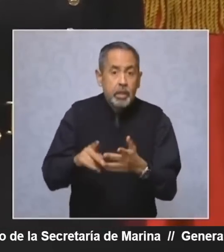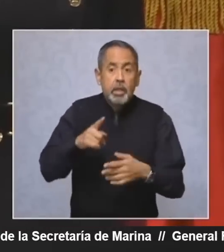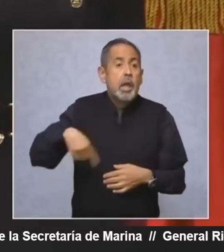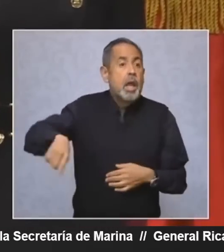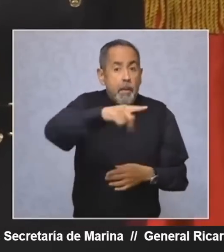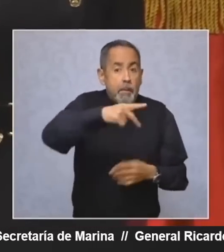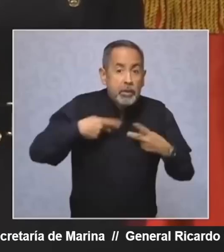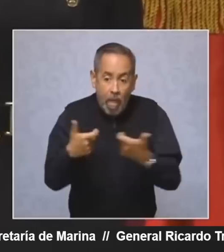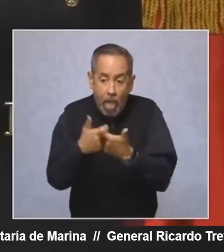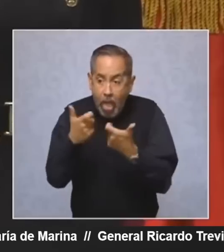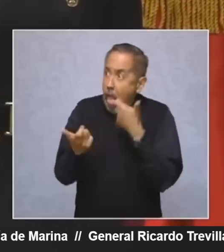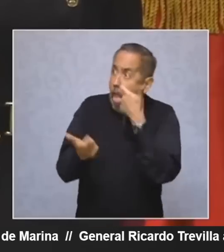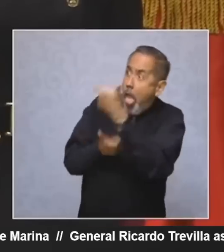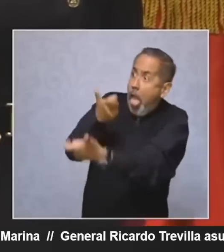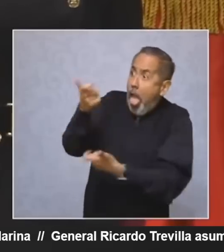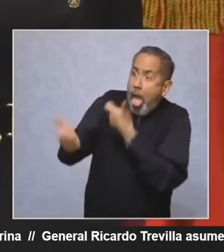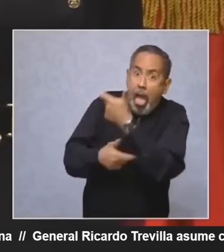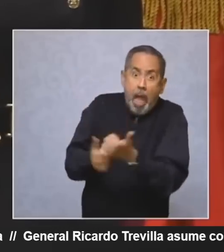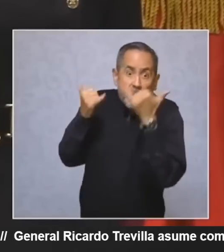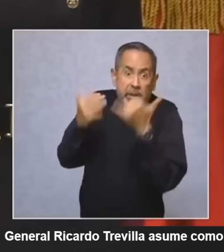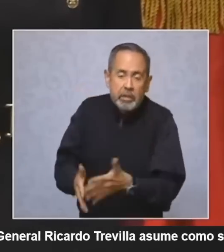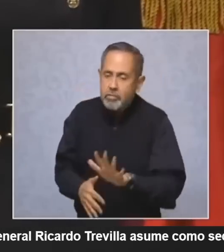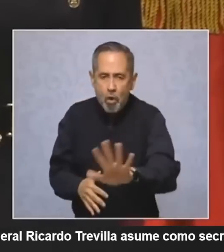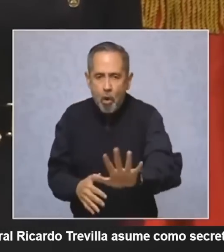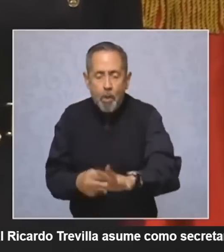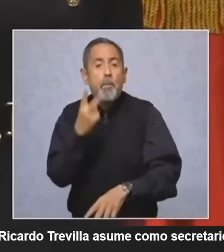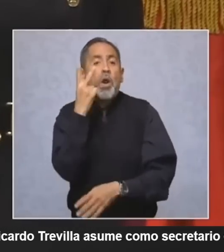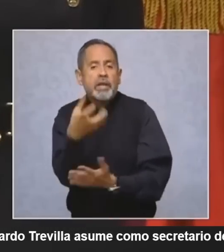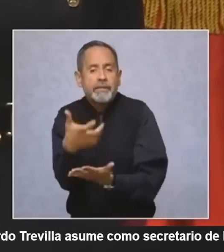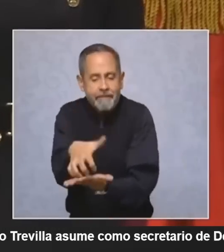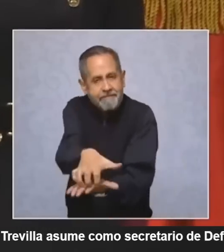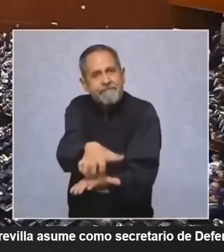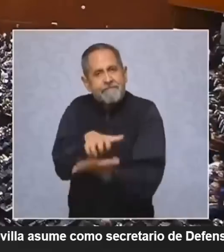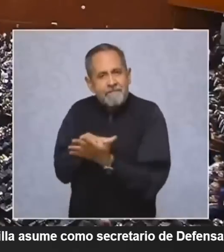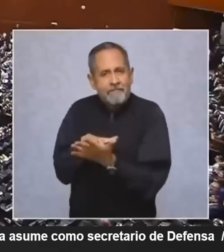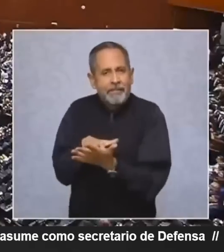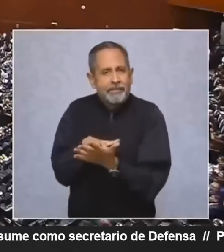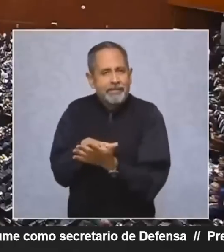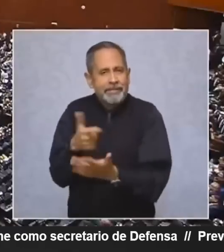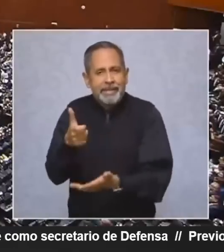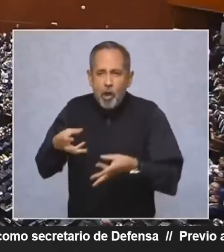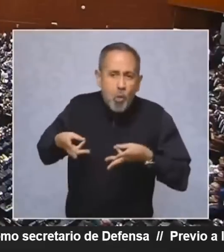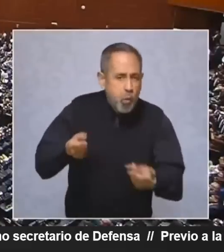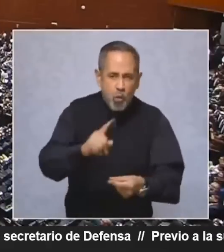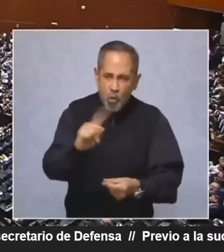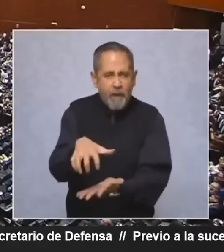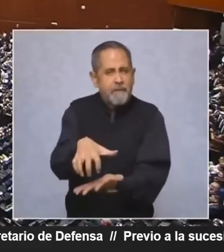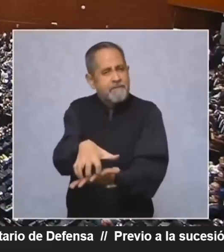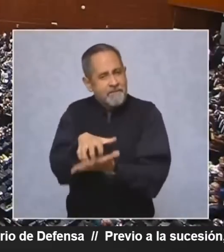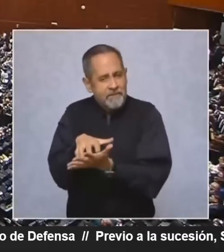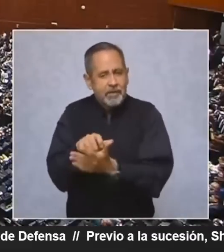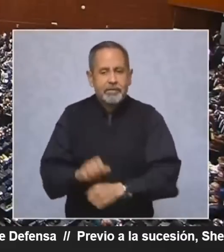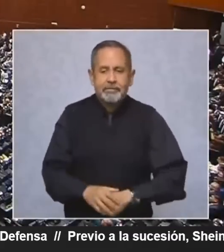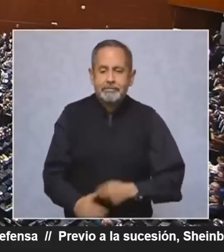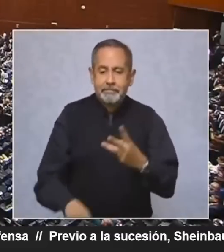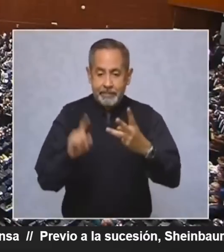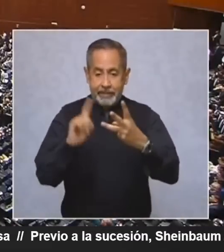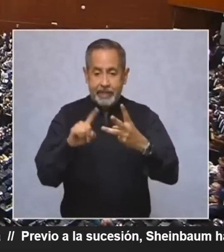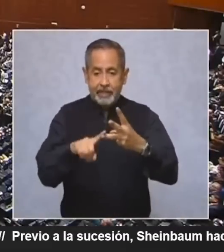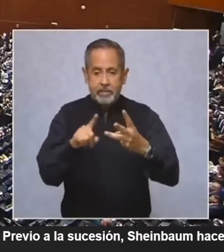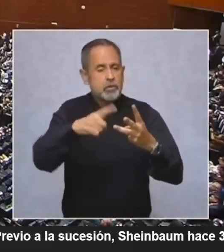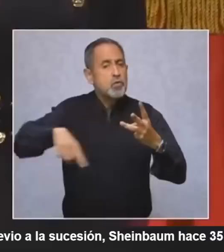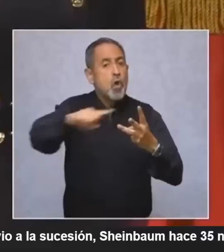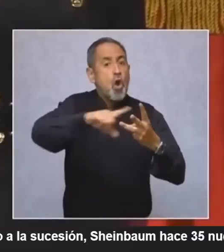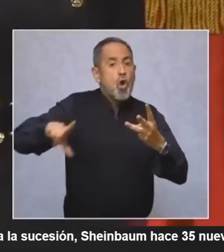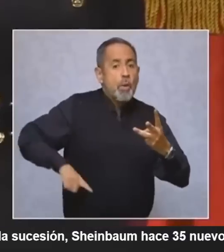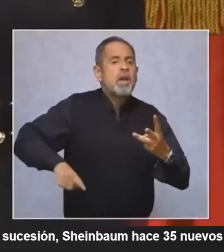el pueblo. A eso le llamamos austeridad republicana. 3. Las y los gobernantes